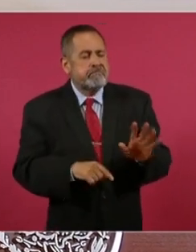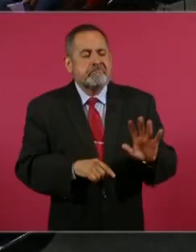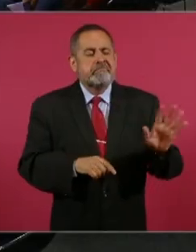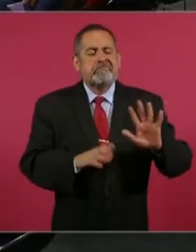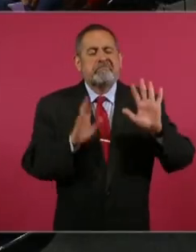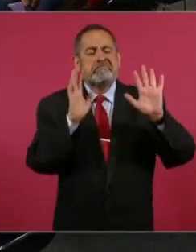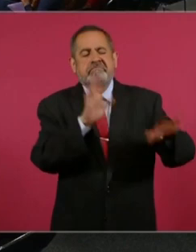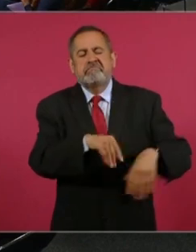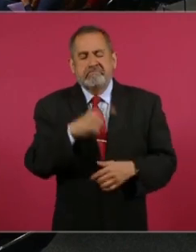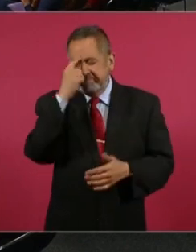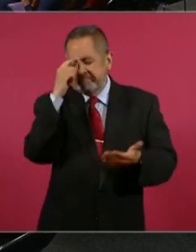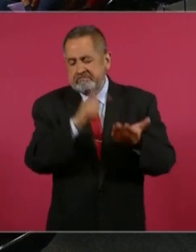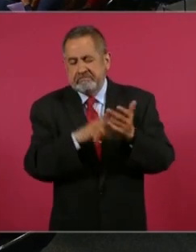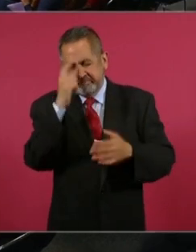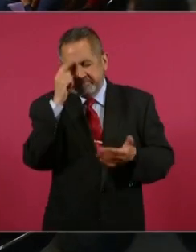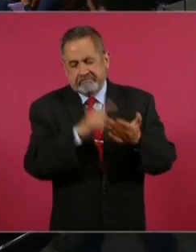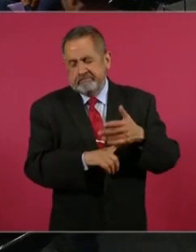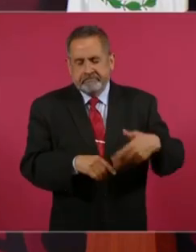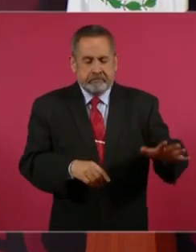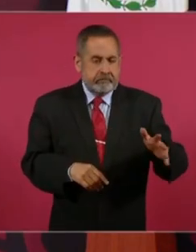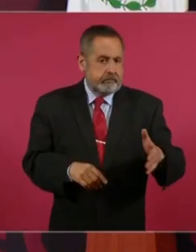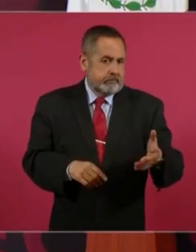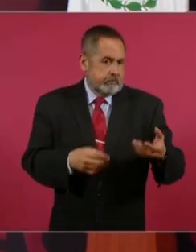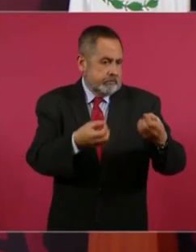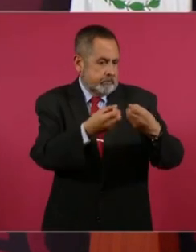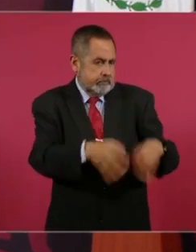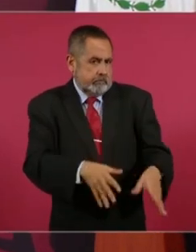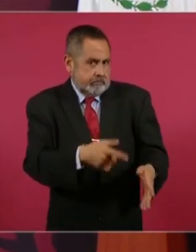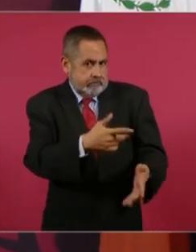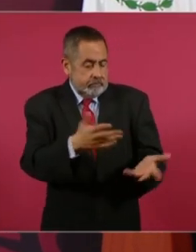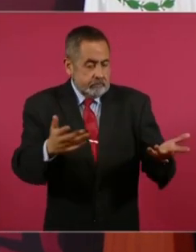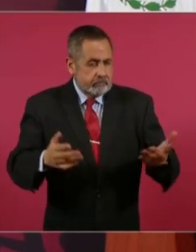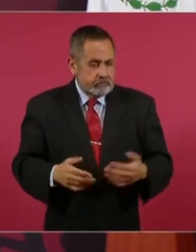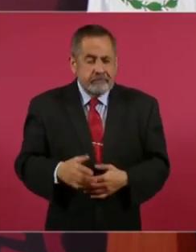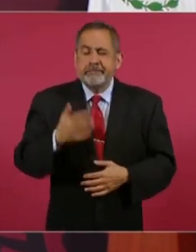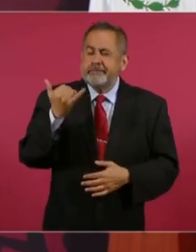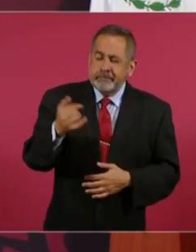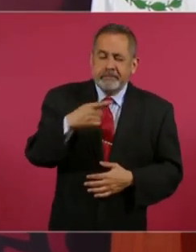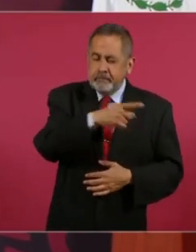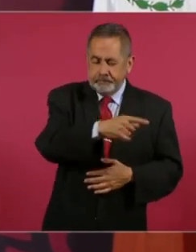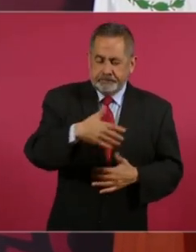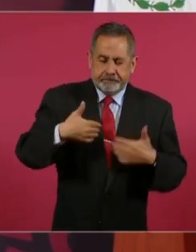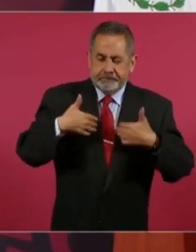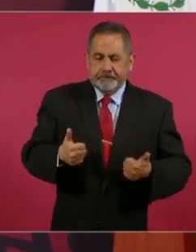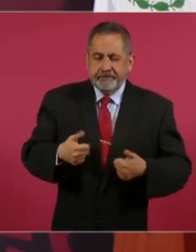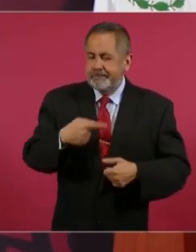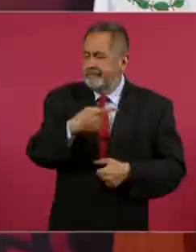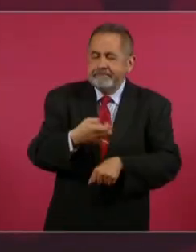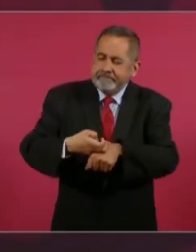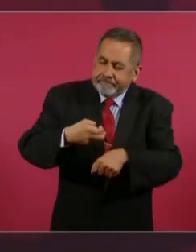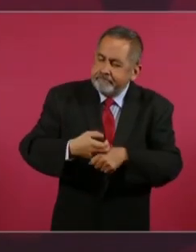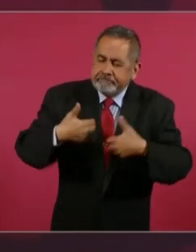porque no han entendido y además no quieren entender.